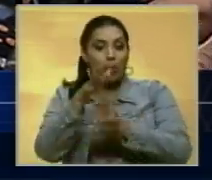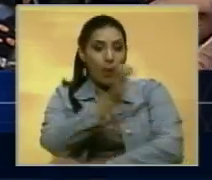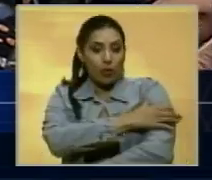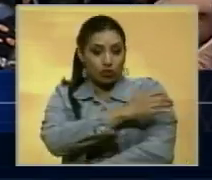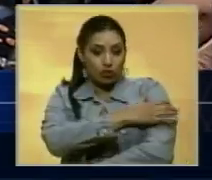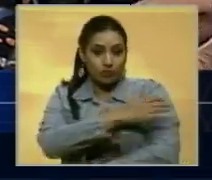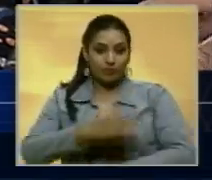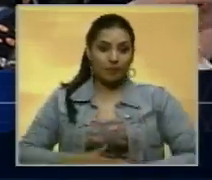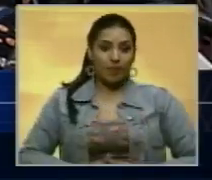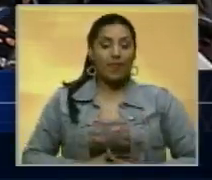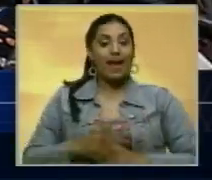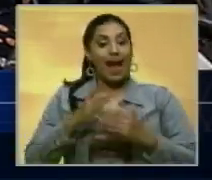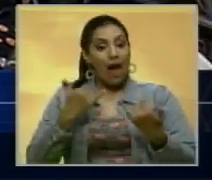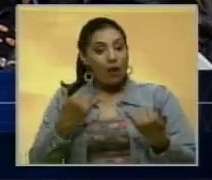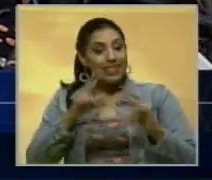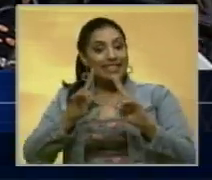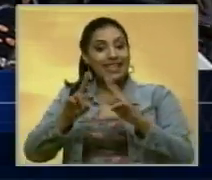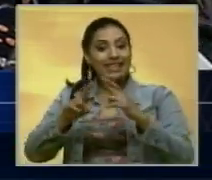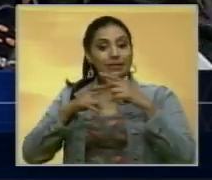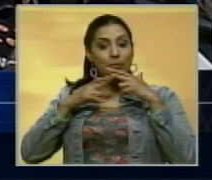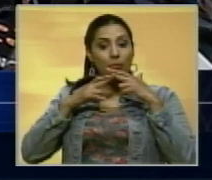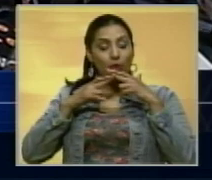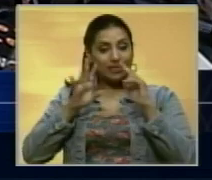oposición. Y la respuesta